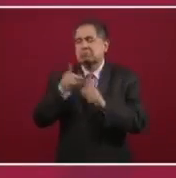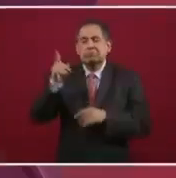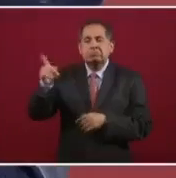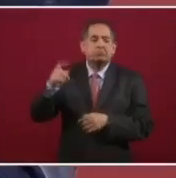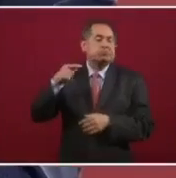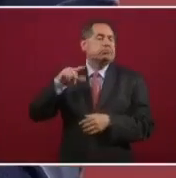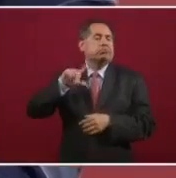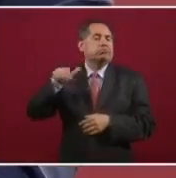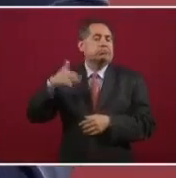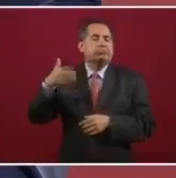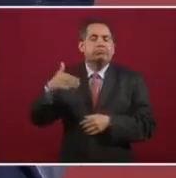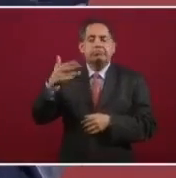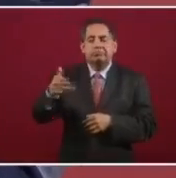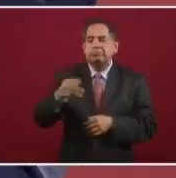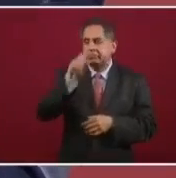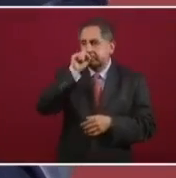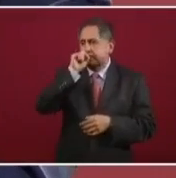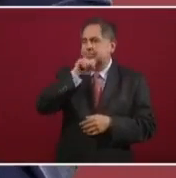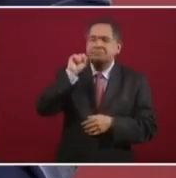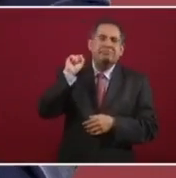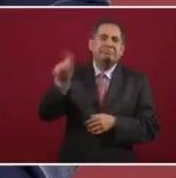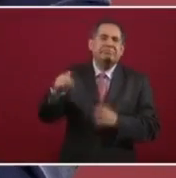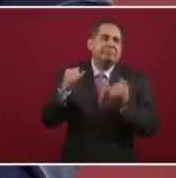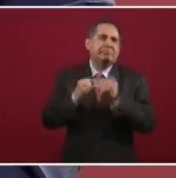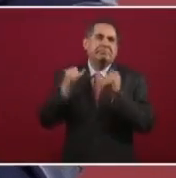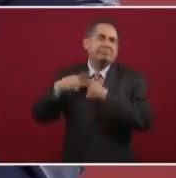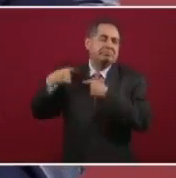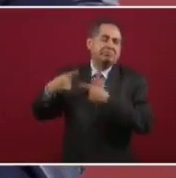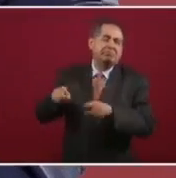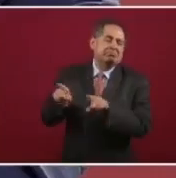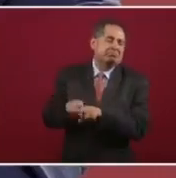iba a terminar en lo mismo.